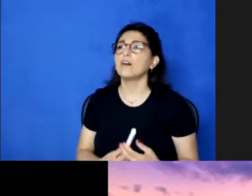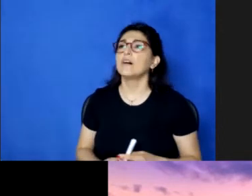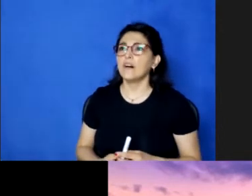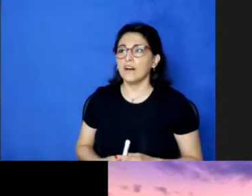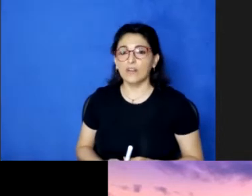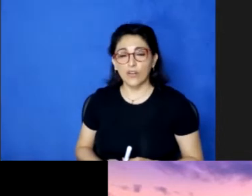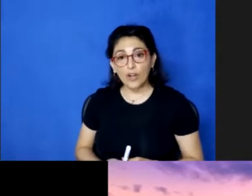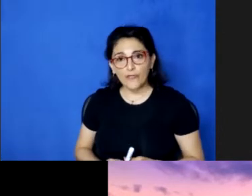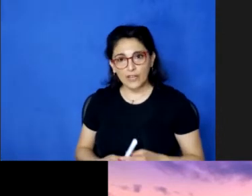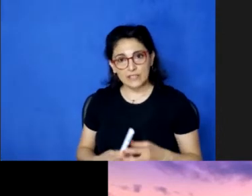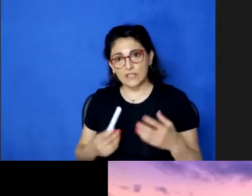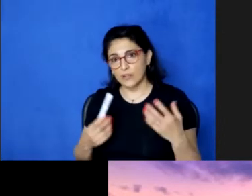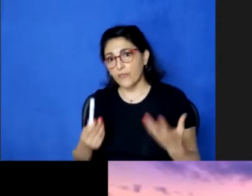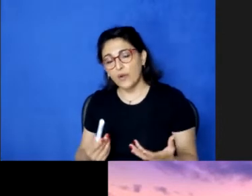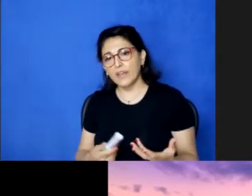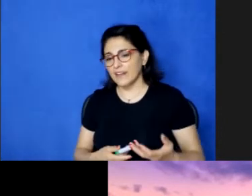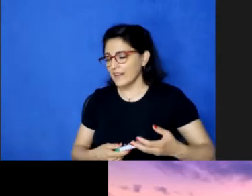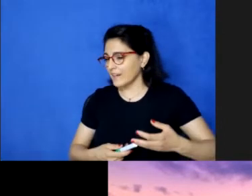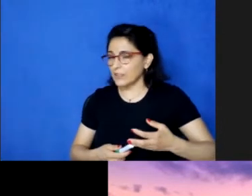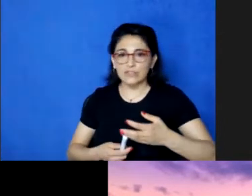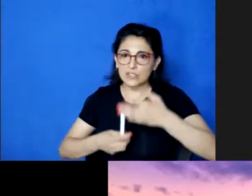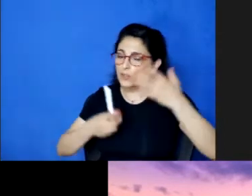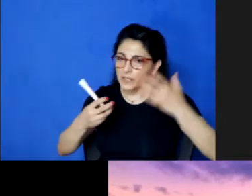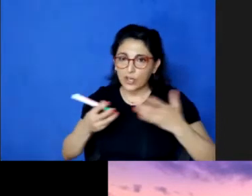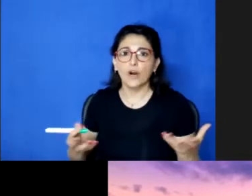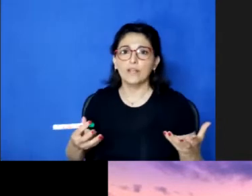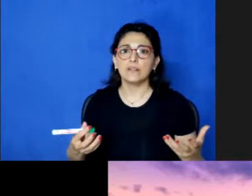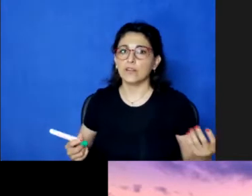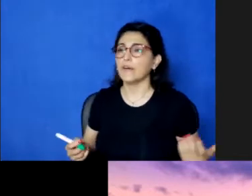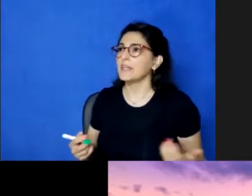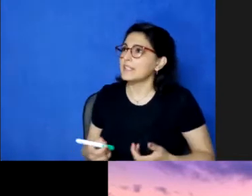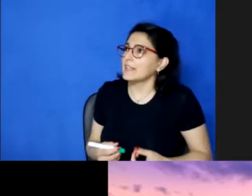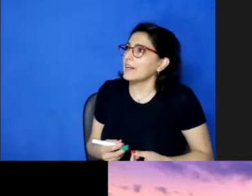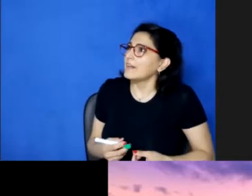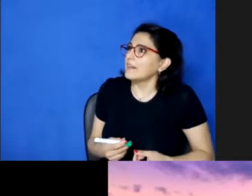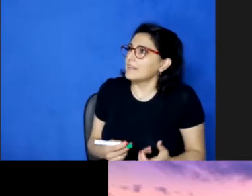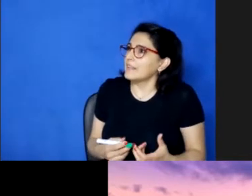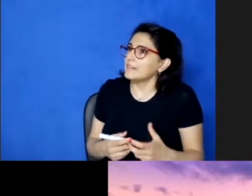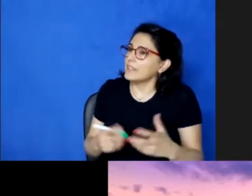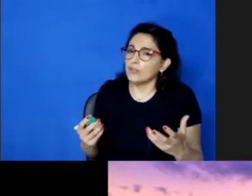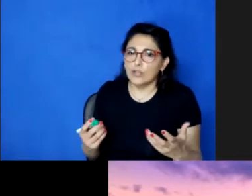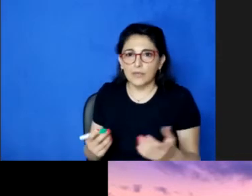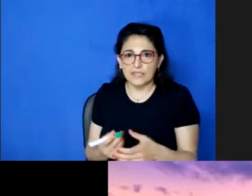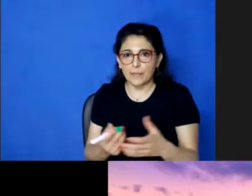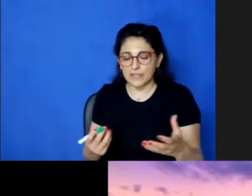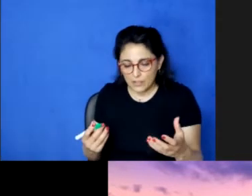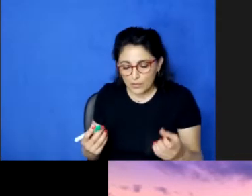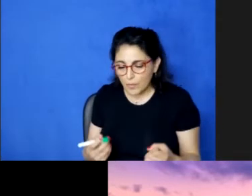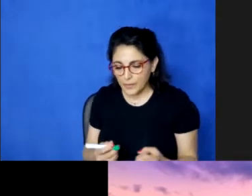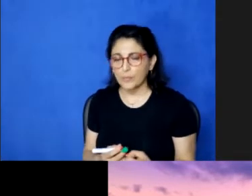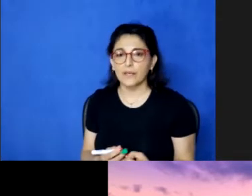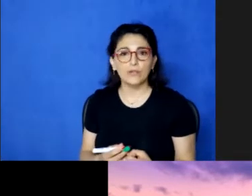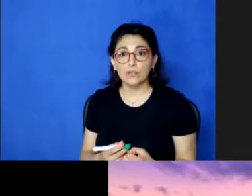a mi gran amigo Rodolfo, que se nos fue, recontra súper joven, todavía ni siquiera entiendo cómo desapareció